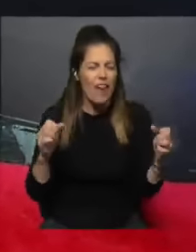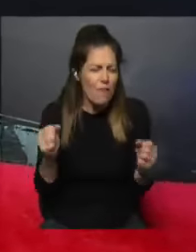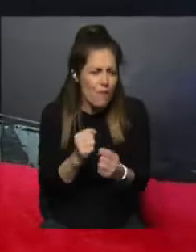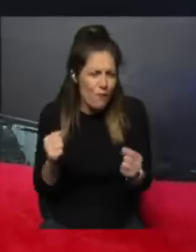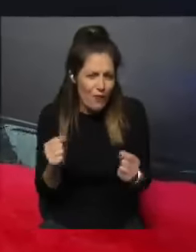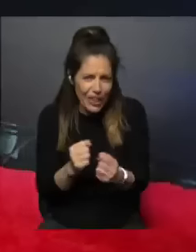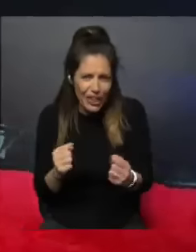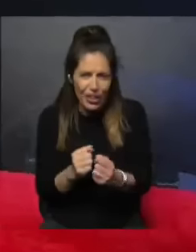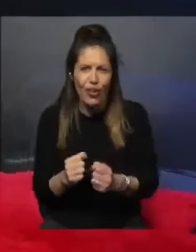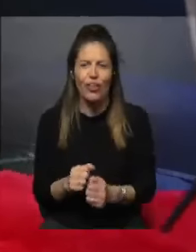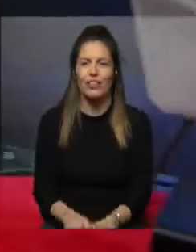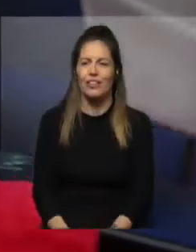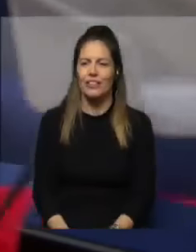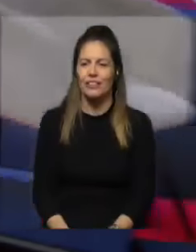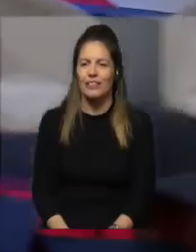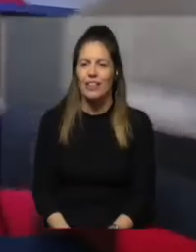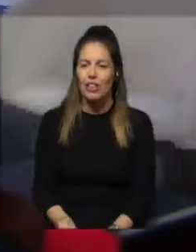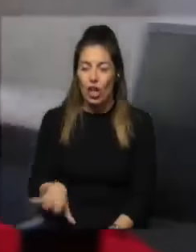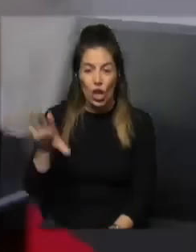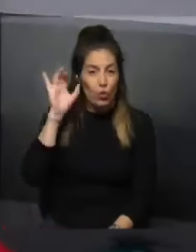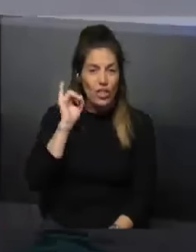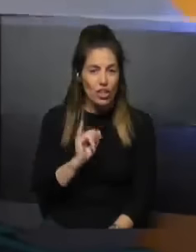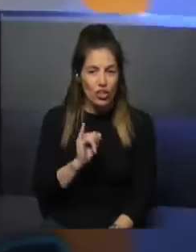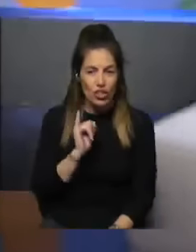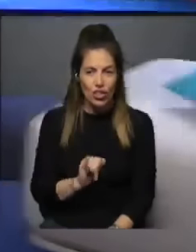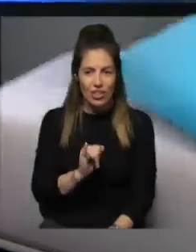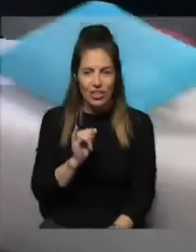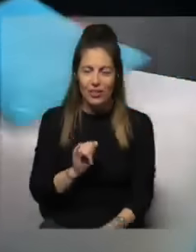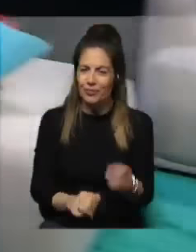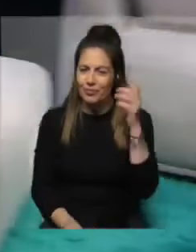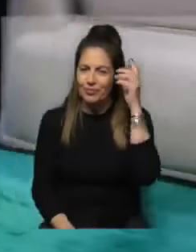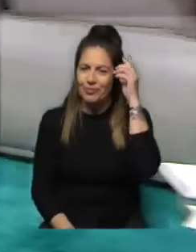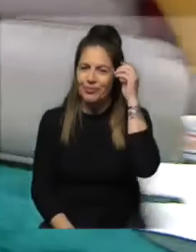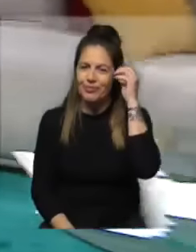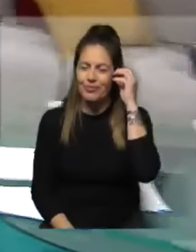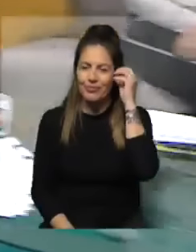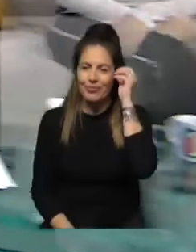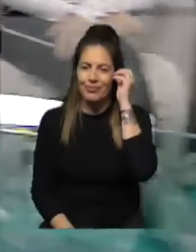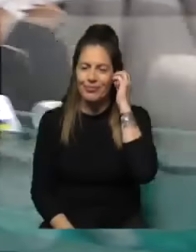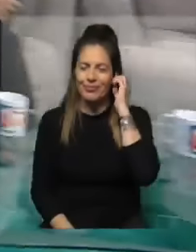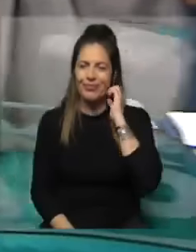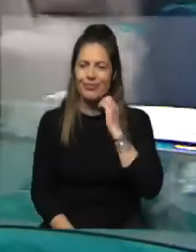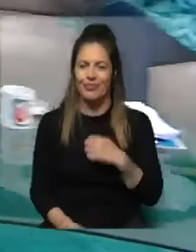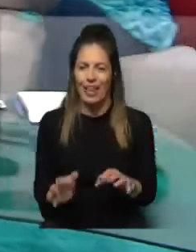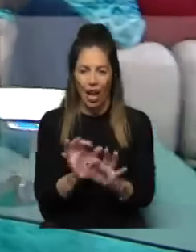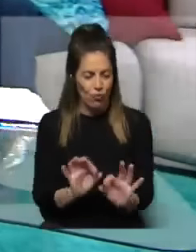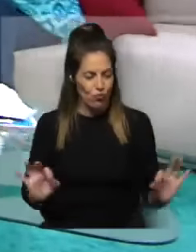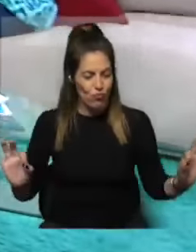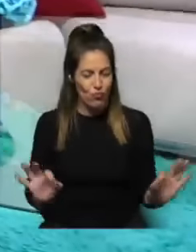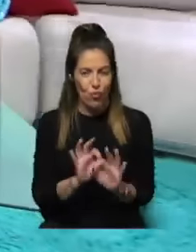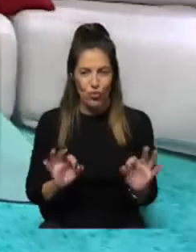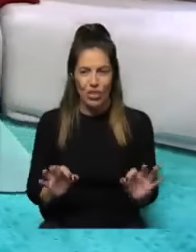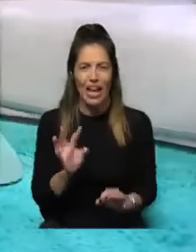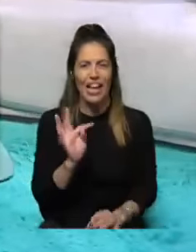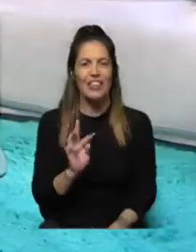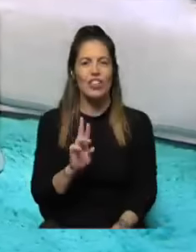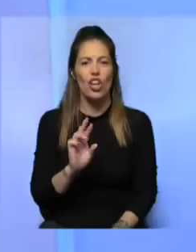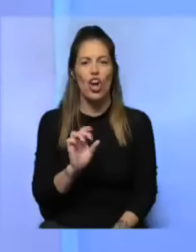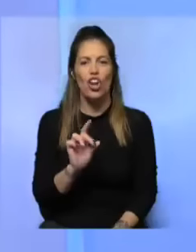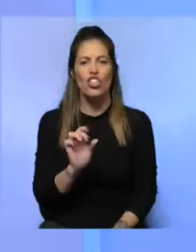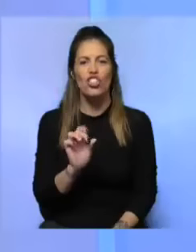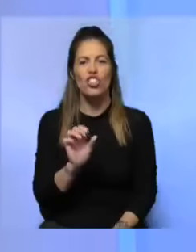invernal. Estoy escuchando, sí. Ahí, Trotsky. ¿Sos fan de Trotsky, no? Un